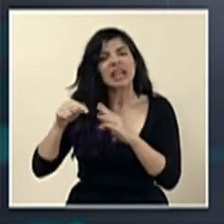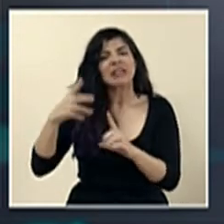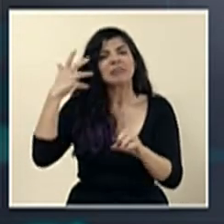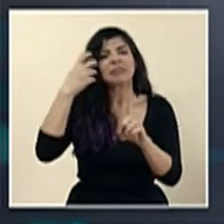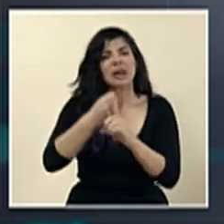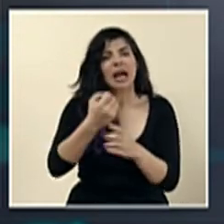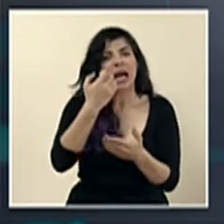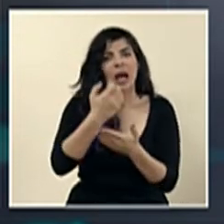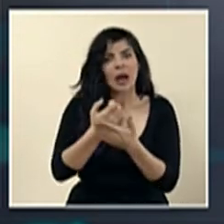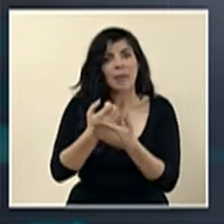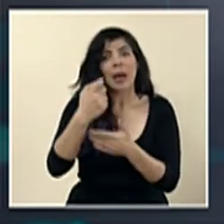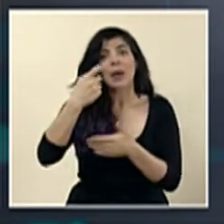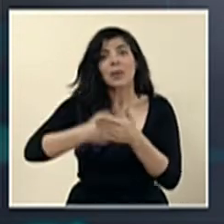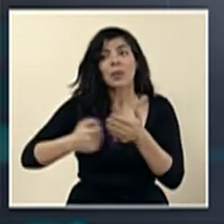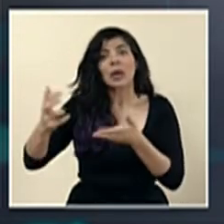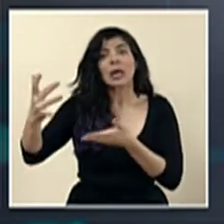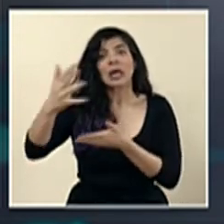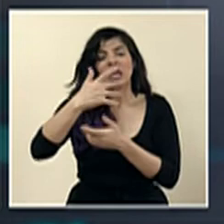la recaudación.